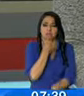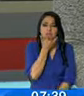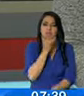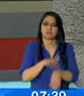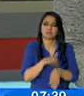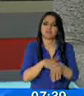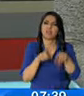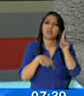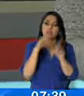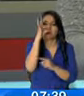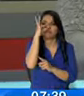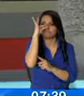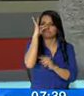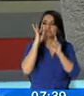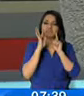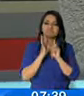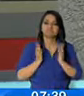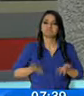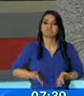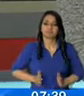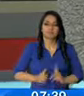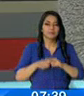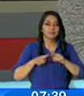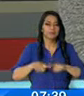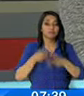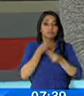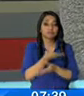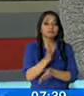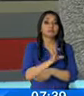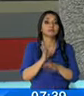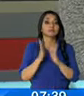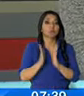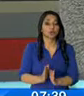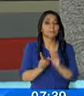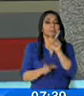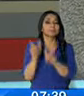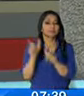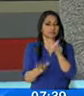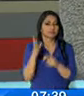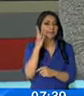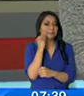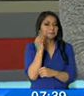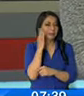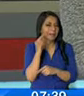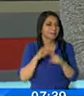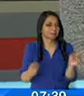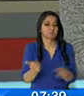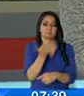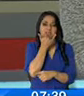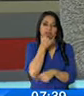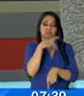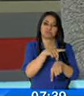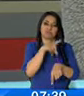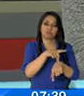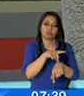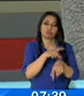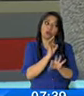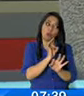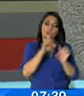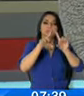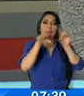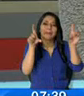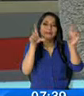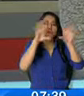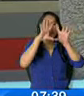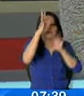a cirugías plásticas a continuación les presentamos varios testimonios de quienes han sido víctimas en manos de personas o centros